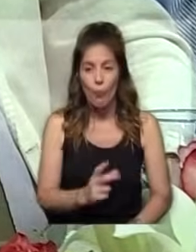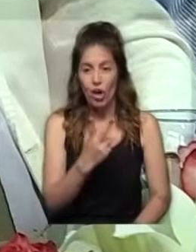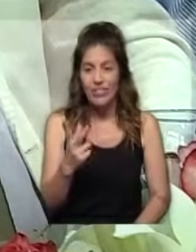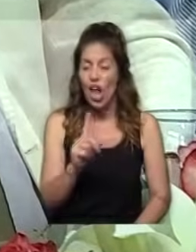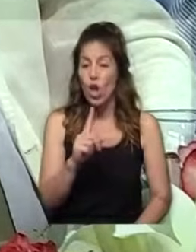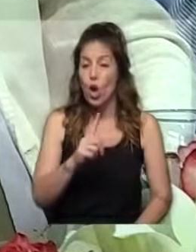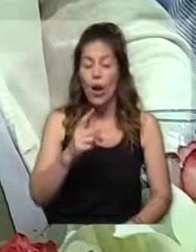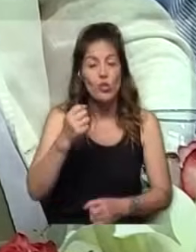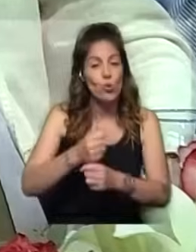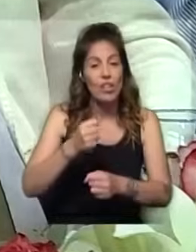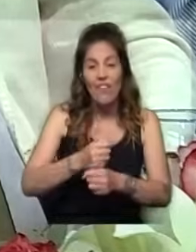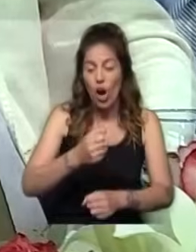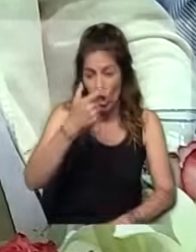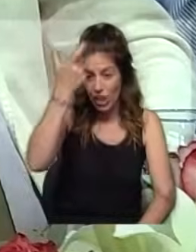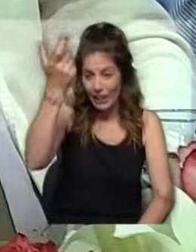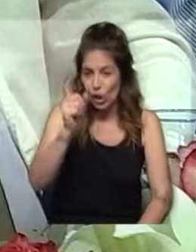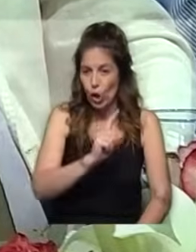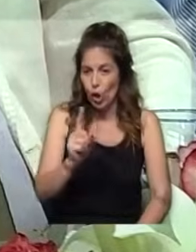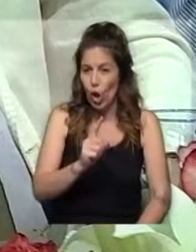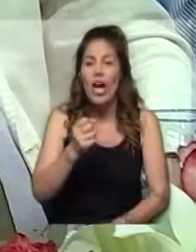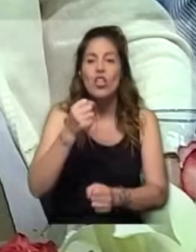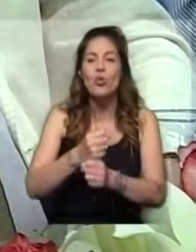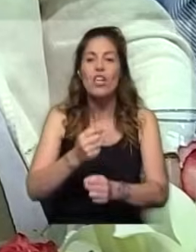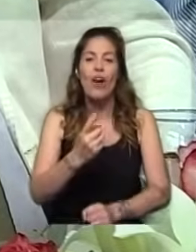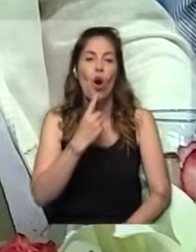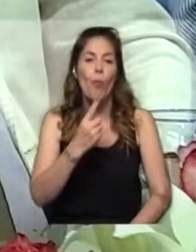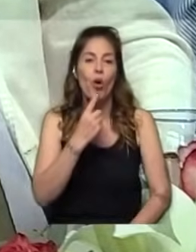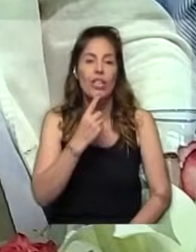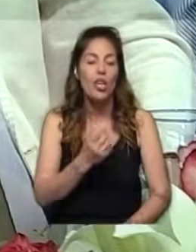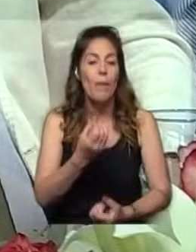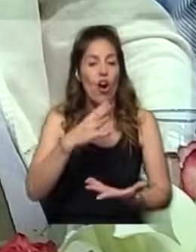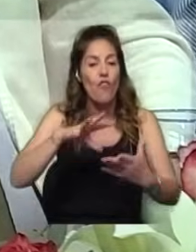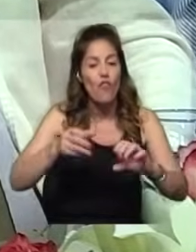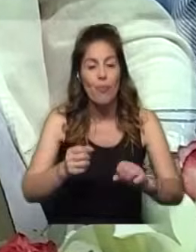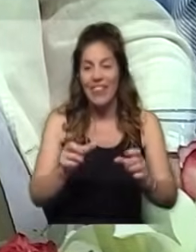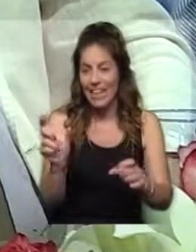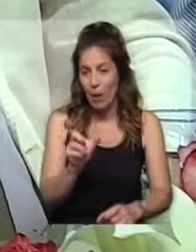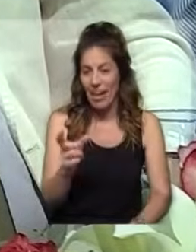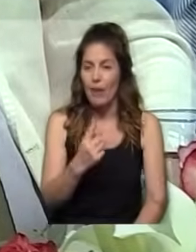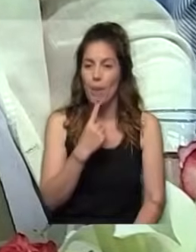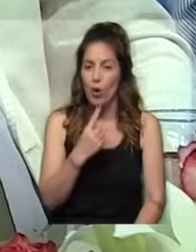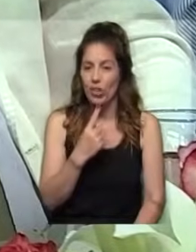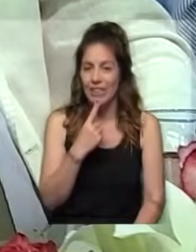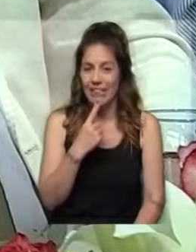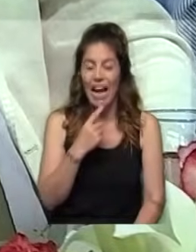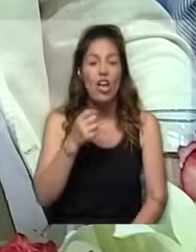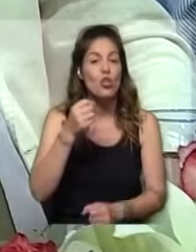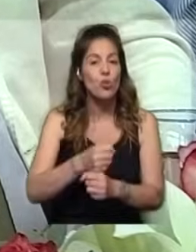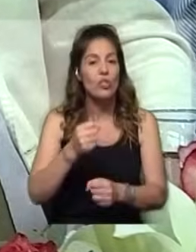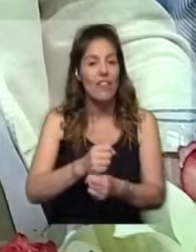una tarea técnica es una tarea política en el mejor sentido de la palabra política es decir es una